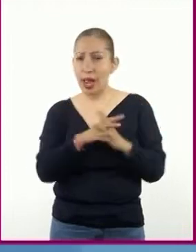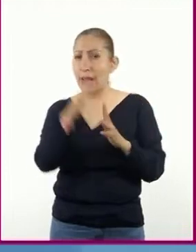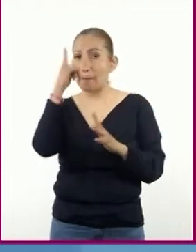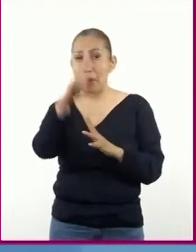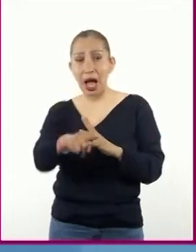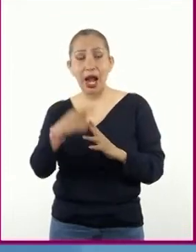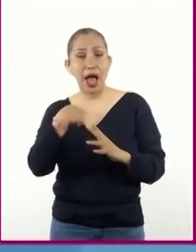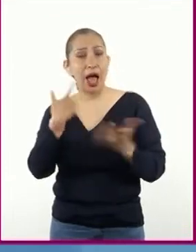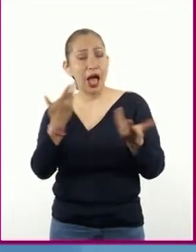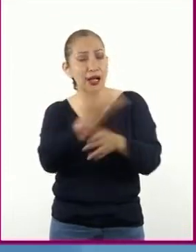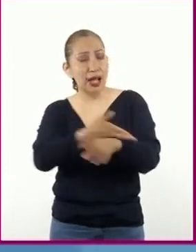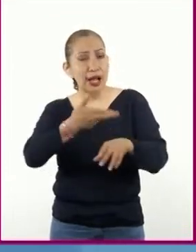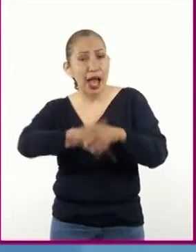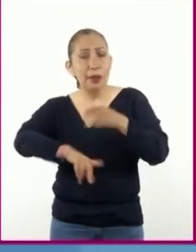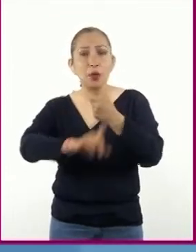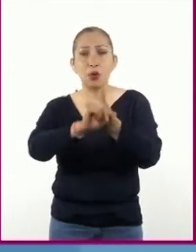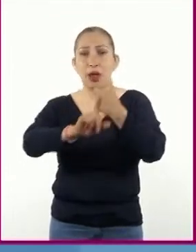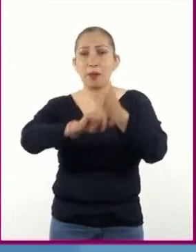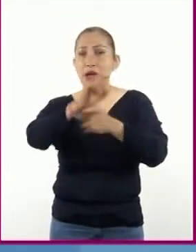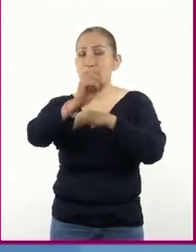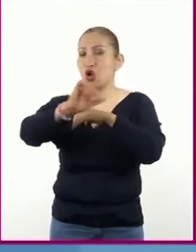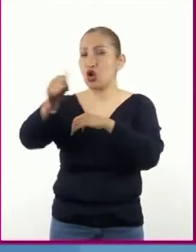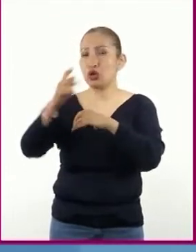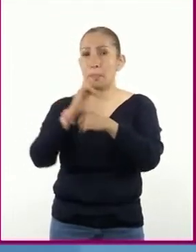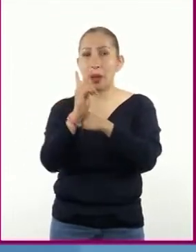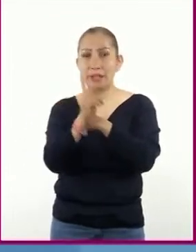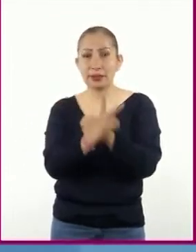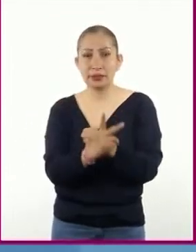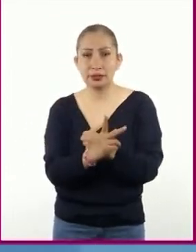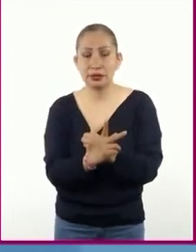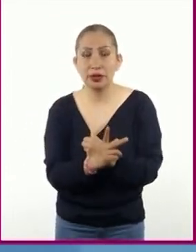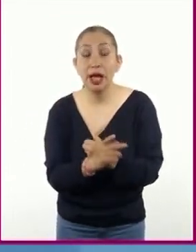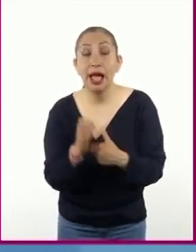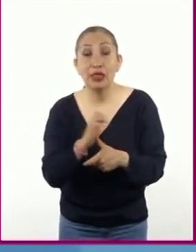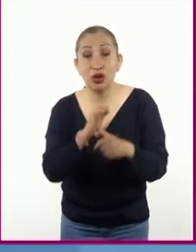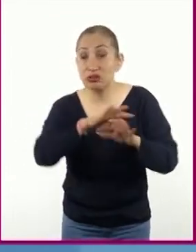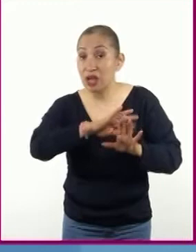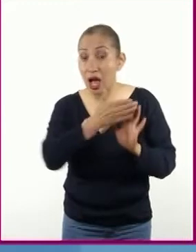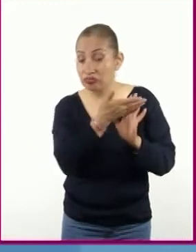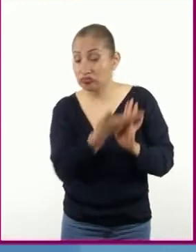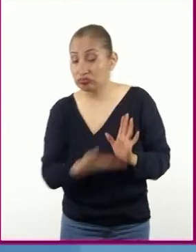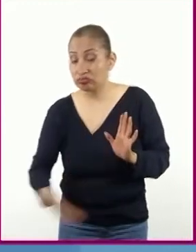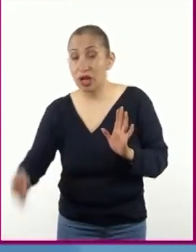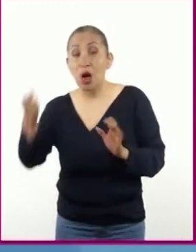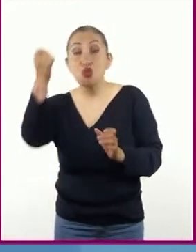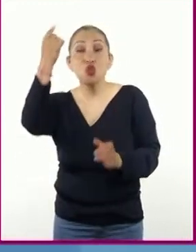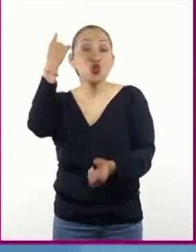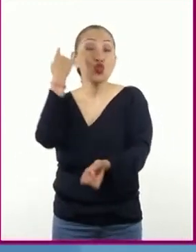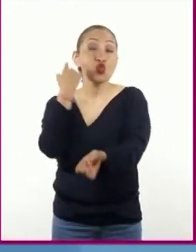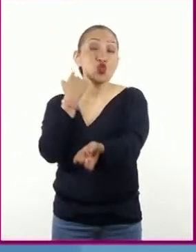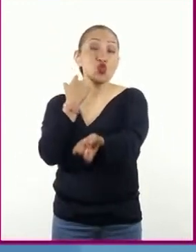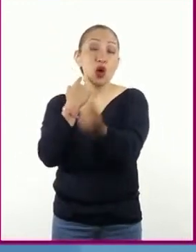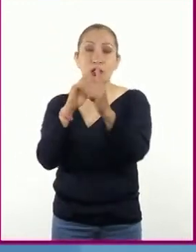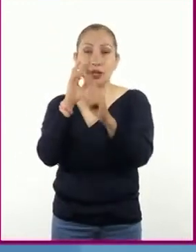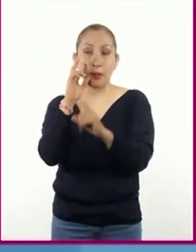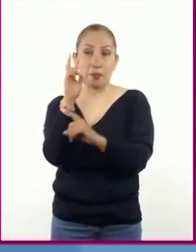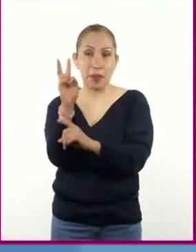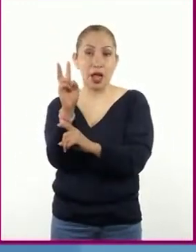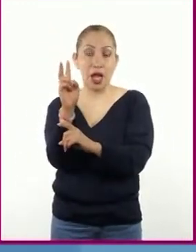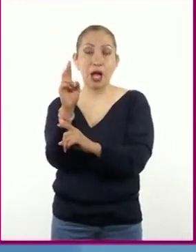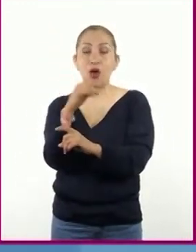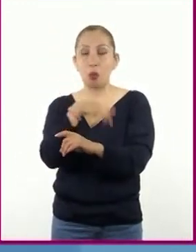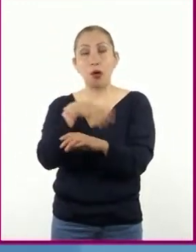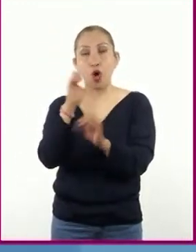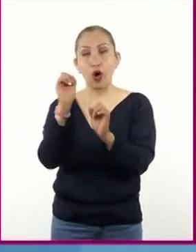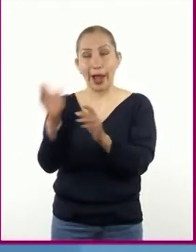mecanismo de solución a controversias internacionales. Desde entonces, solo en contadas ocasiones se ha considerado